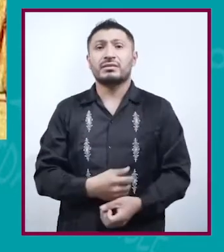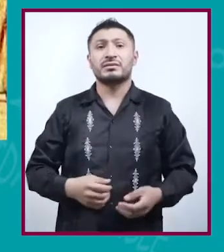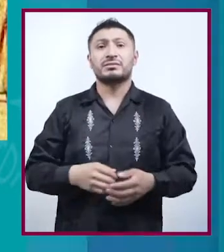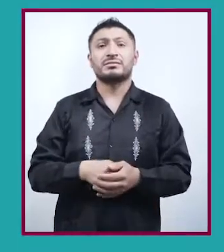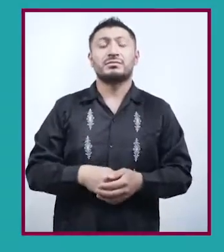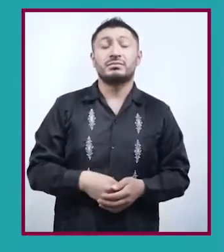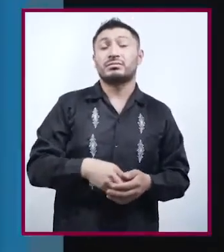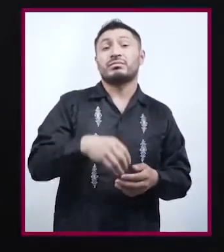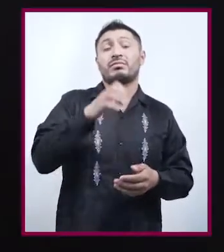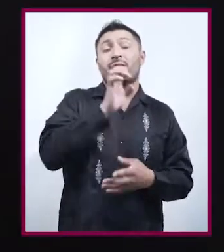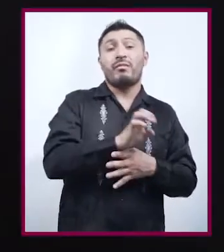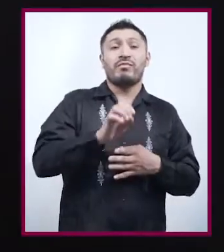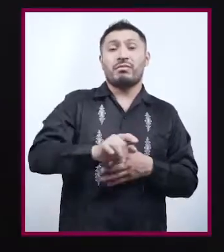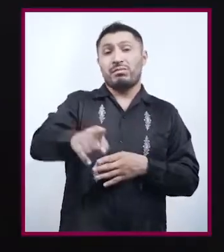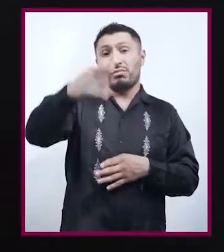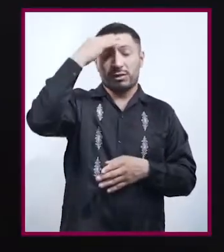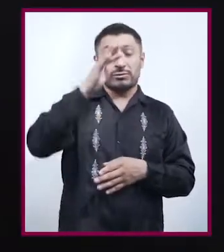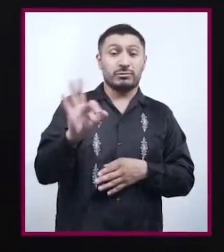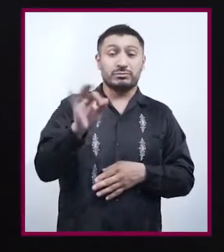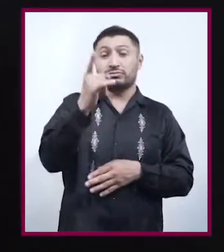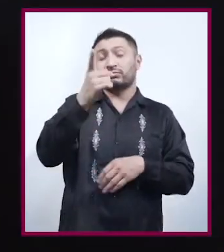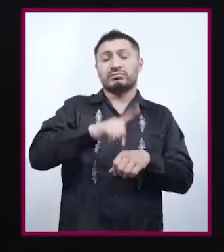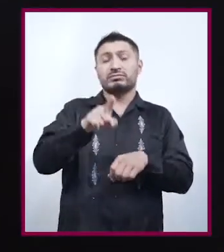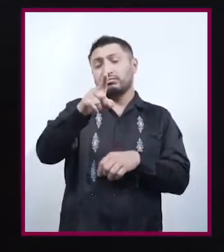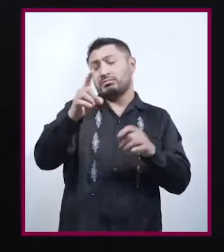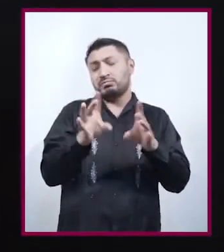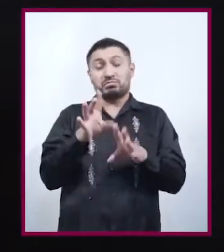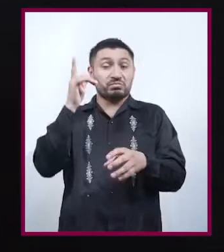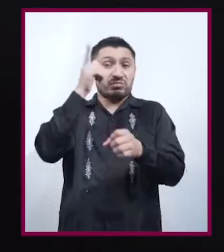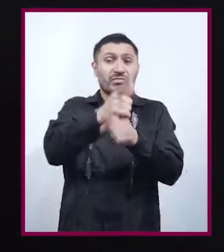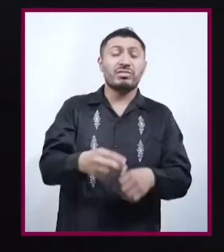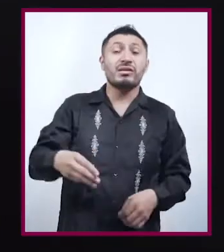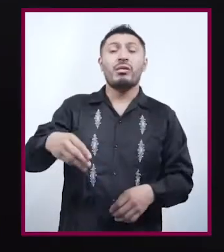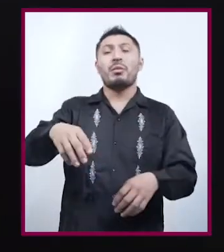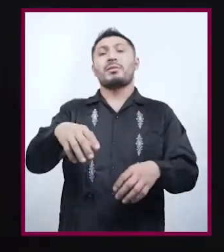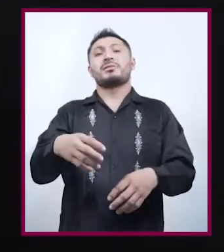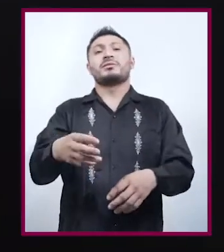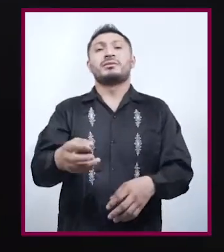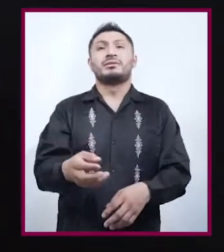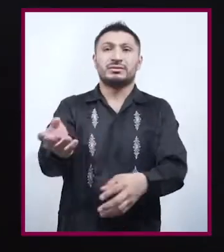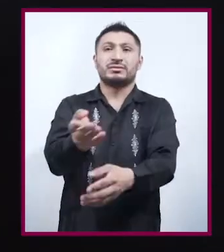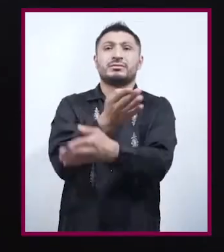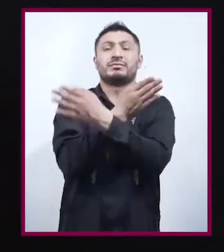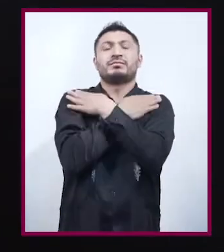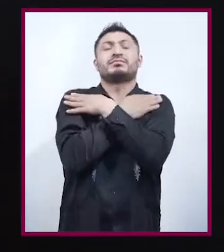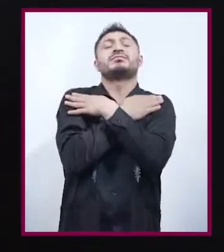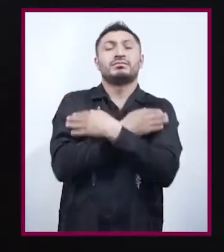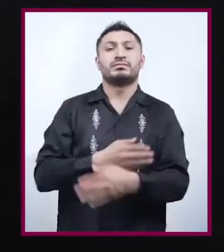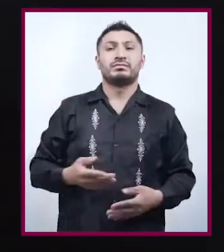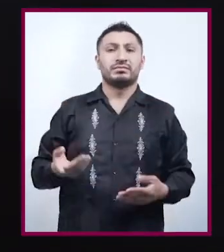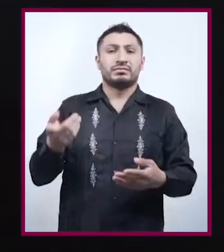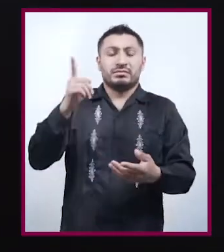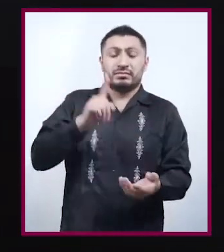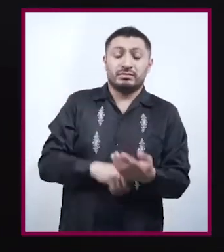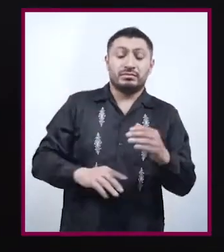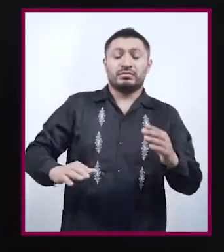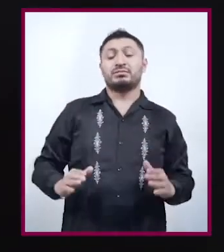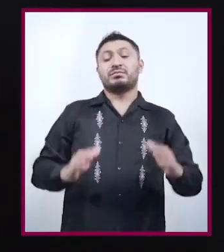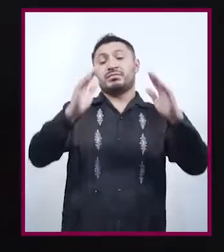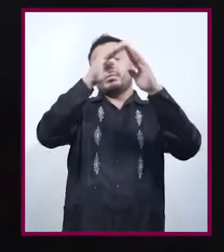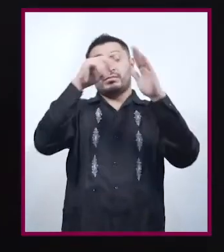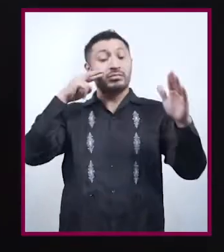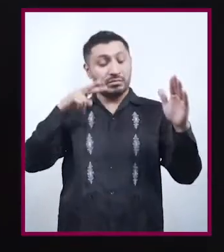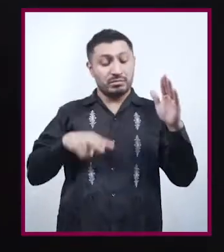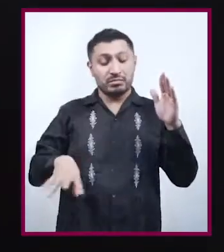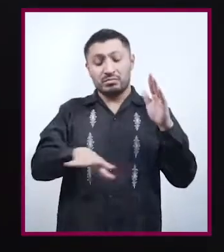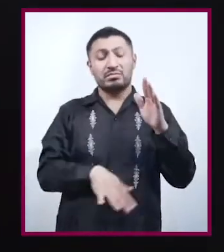esclavos. Así que ya sabes, si un día descubres una momia egipcia enterrada bajo una pirámide, lo primero que